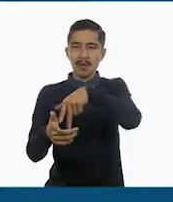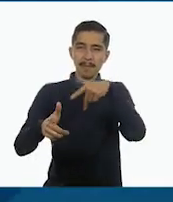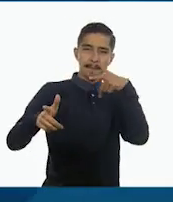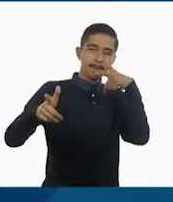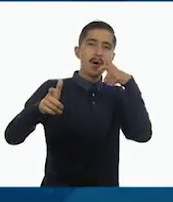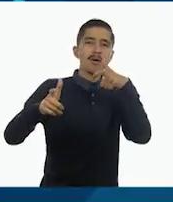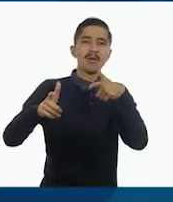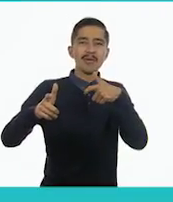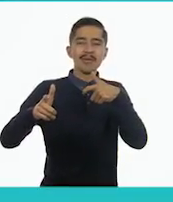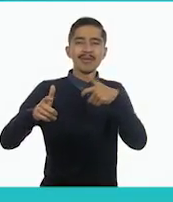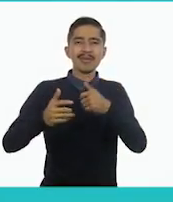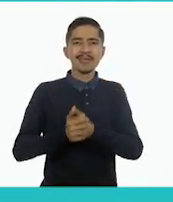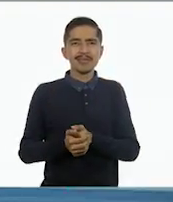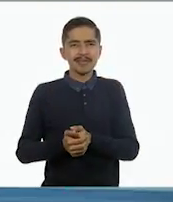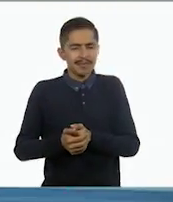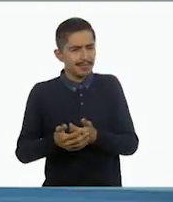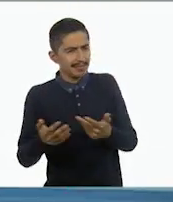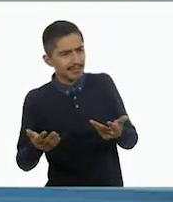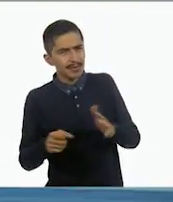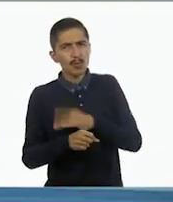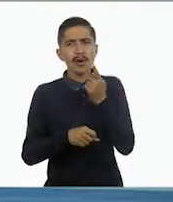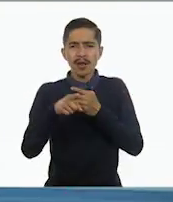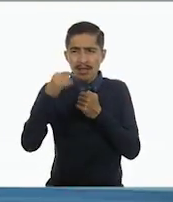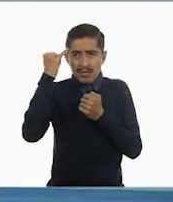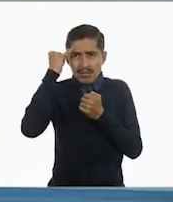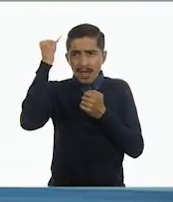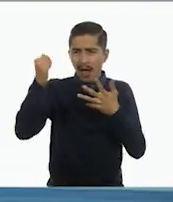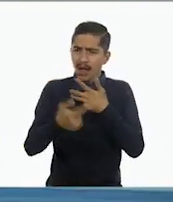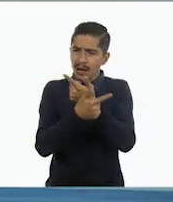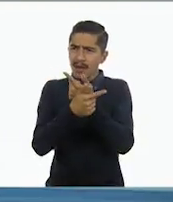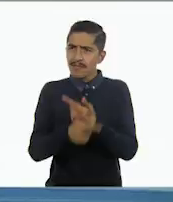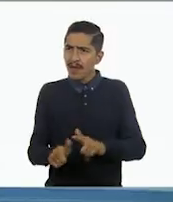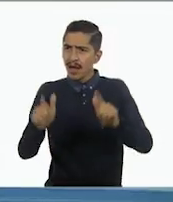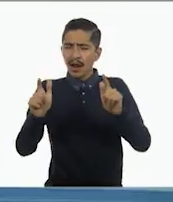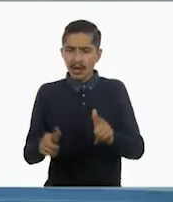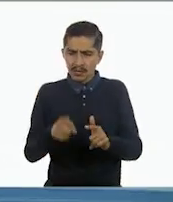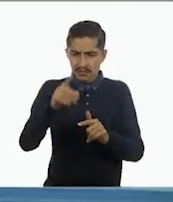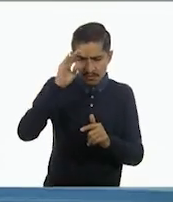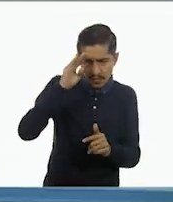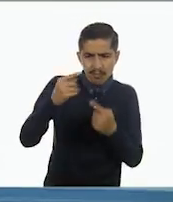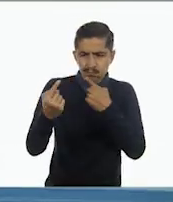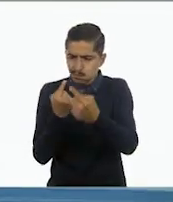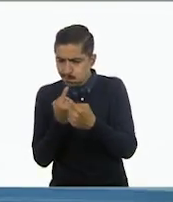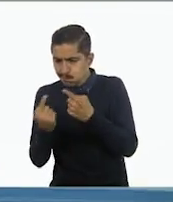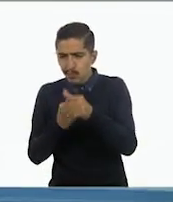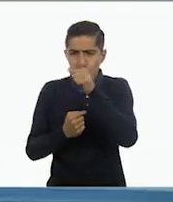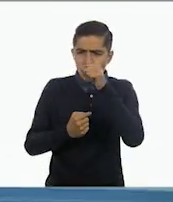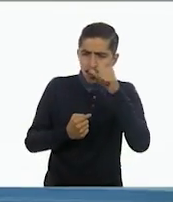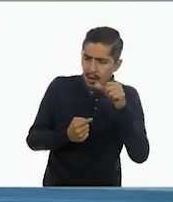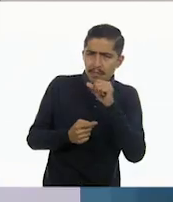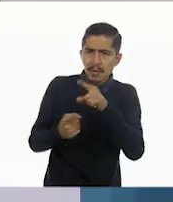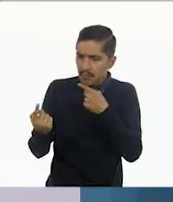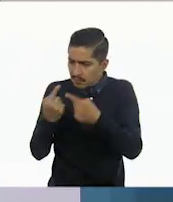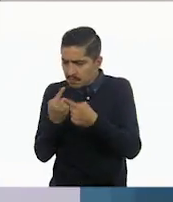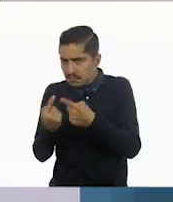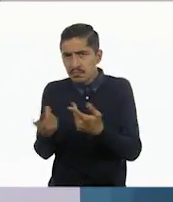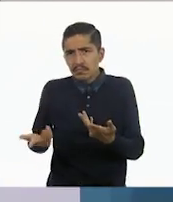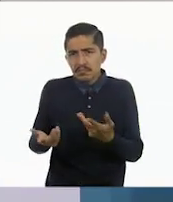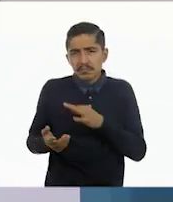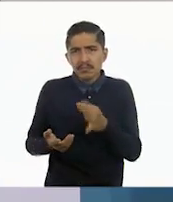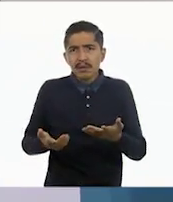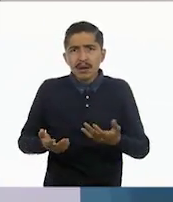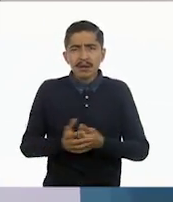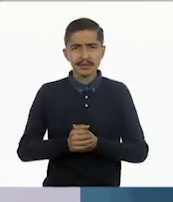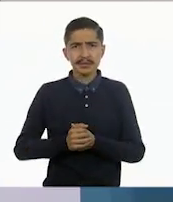Pero, ¿por qué si tenía ideas liberales, pues no se arregló con Juárez y con los suyos? Ay,